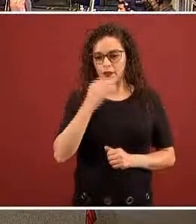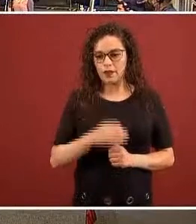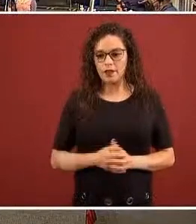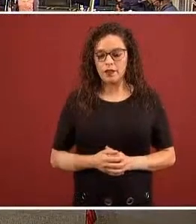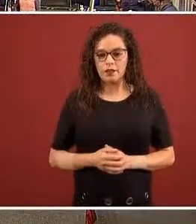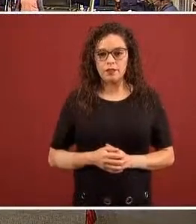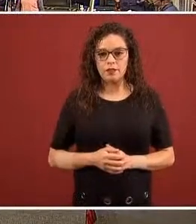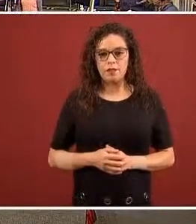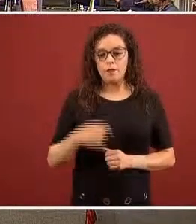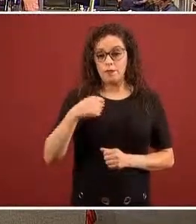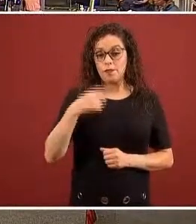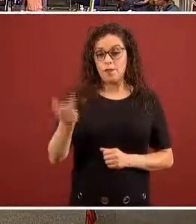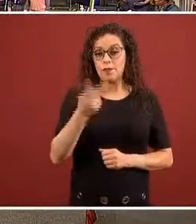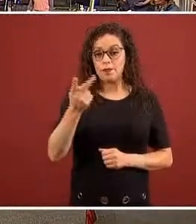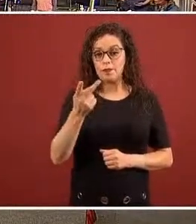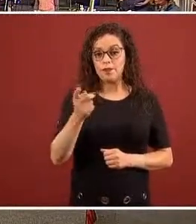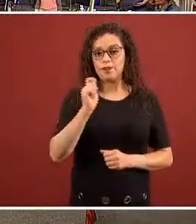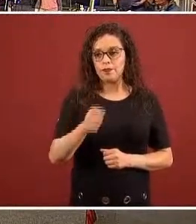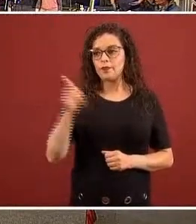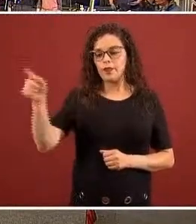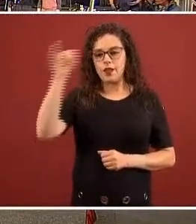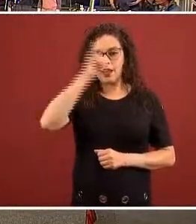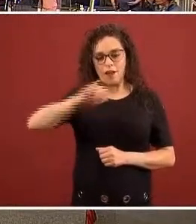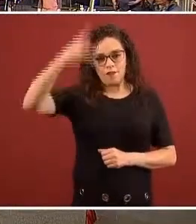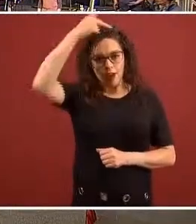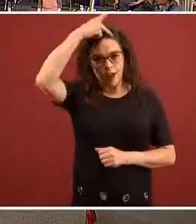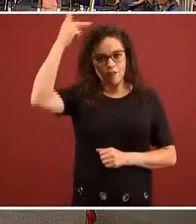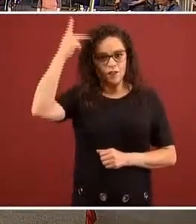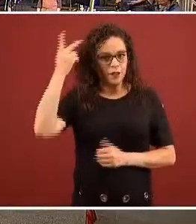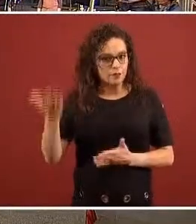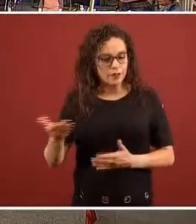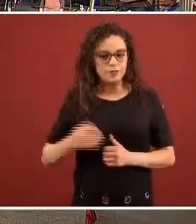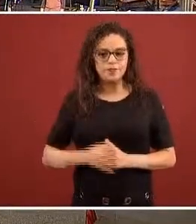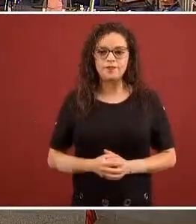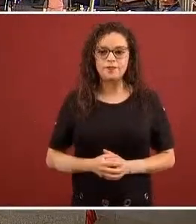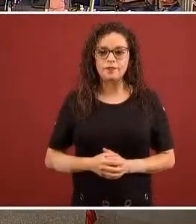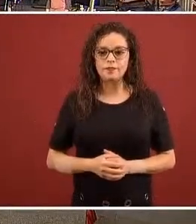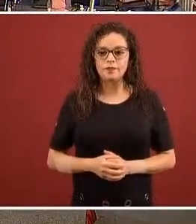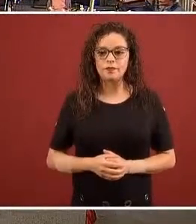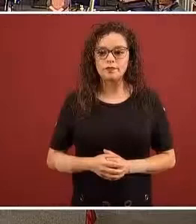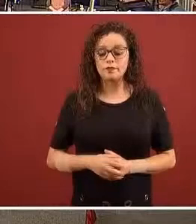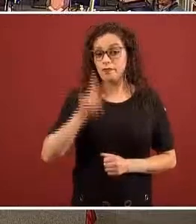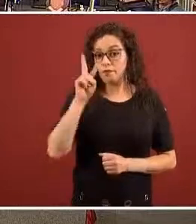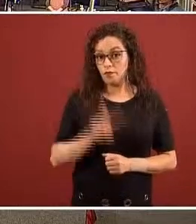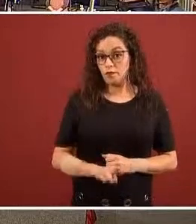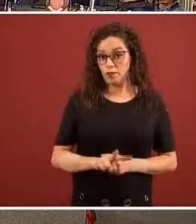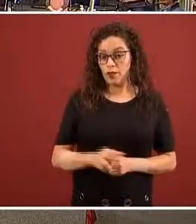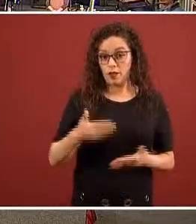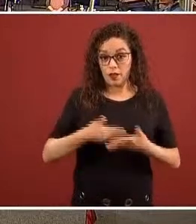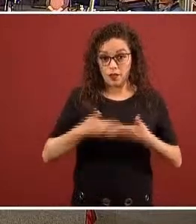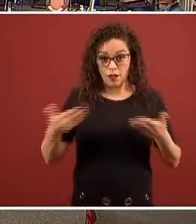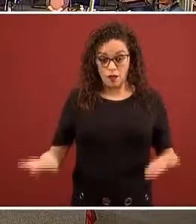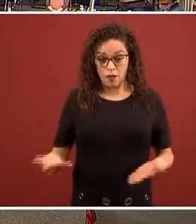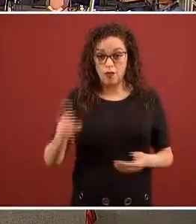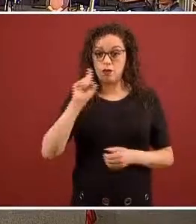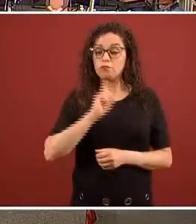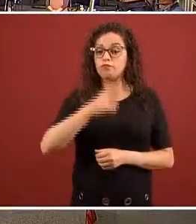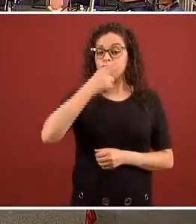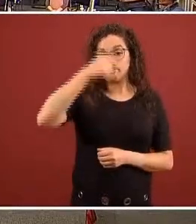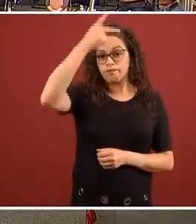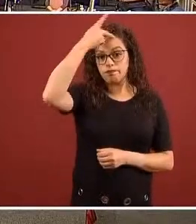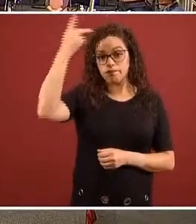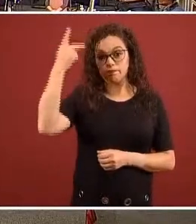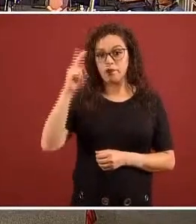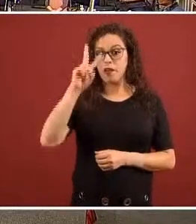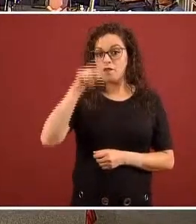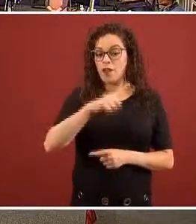Mi pregunta es para la jefa de enfermeras. Sin duda alguna, hoy las y los enfermeros son las heroínas para